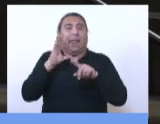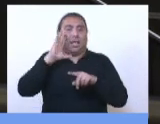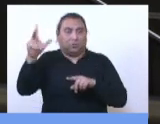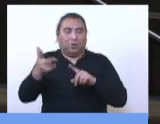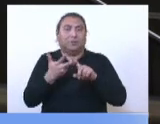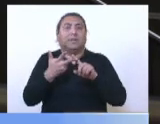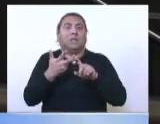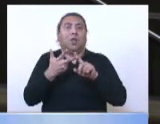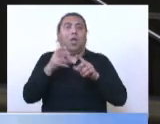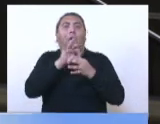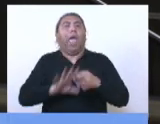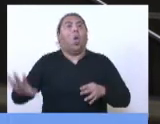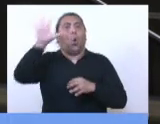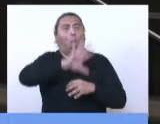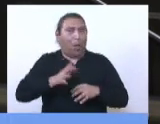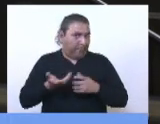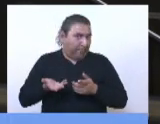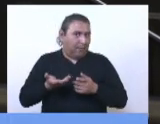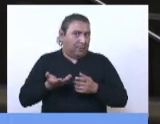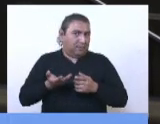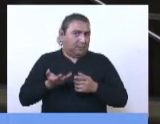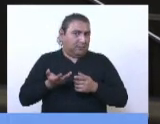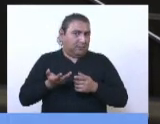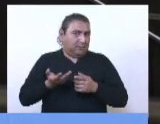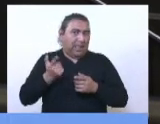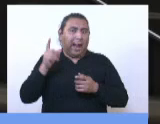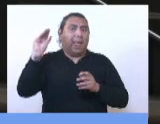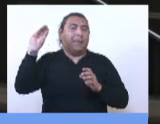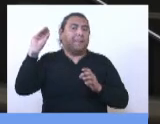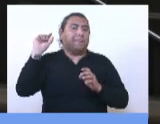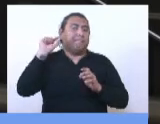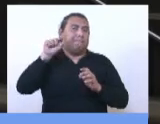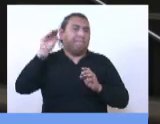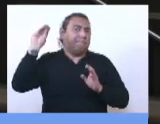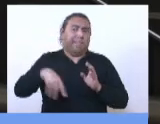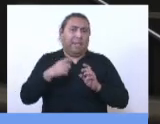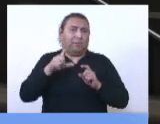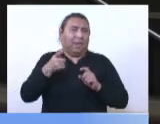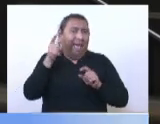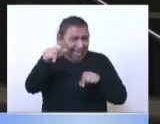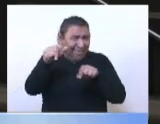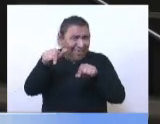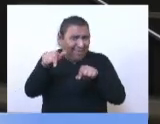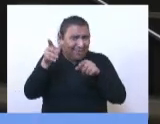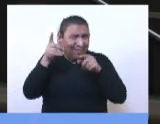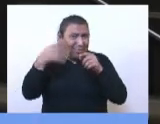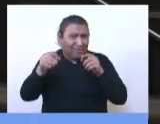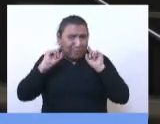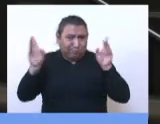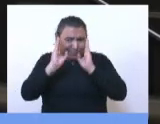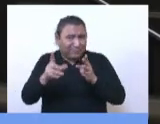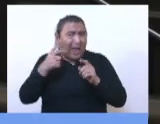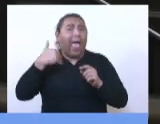pero europa dónde está el mayor pérdida del mundo poco mayor por industrial mundo ahí está el tema la